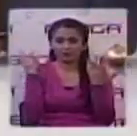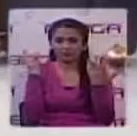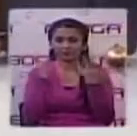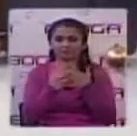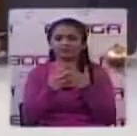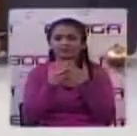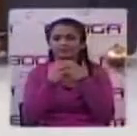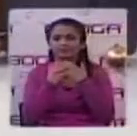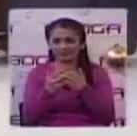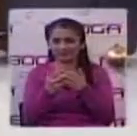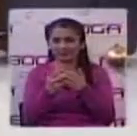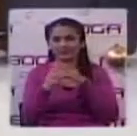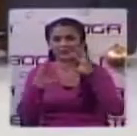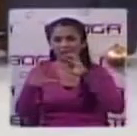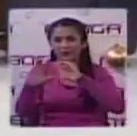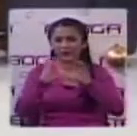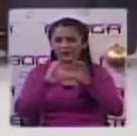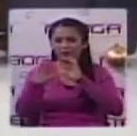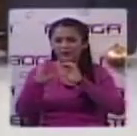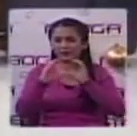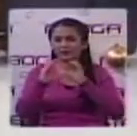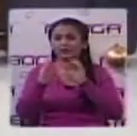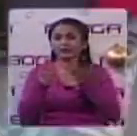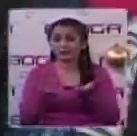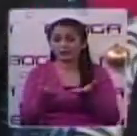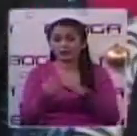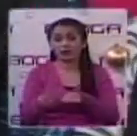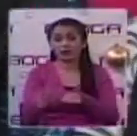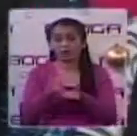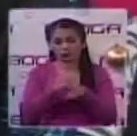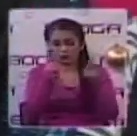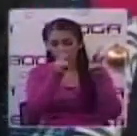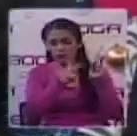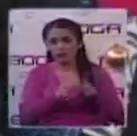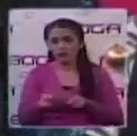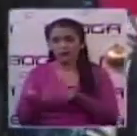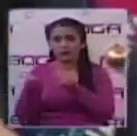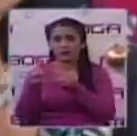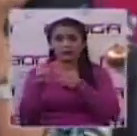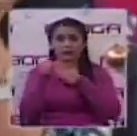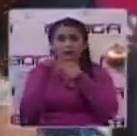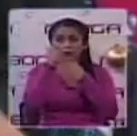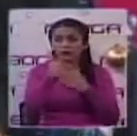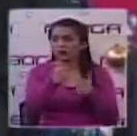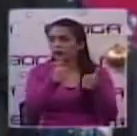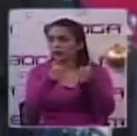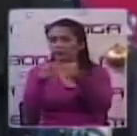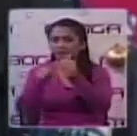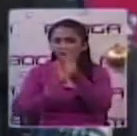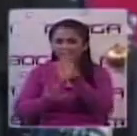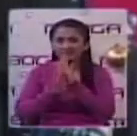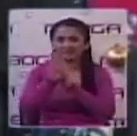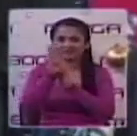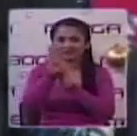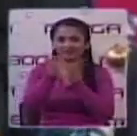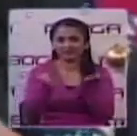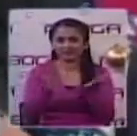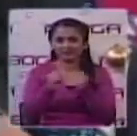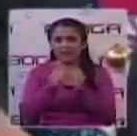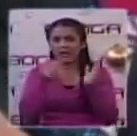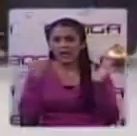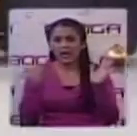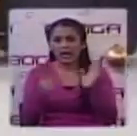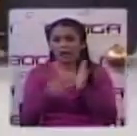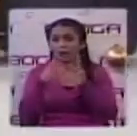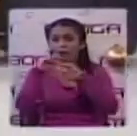comunicación. Entonces, todo tiene que ver un plan estratégico, todo tenemos que tener. Como tenemos un plan estratégico de crisis,